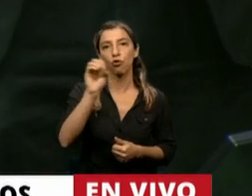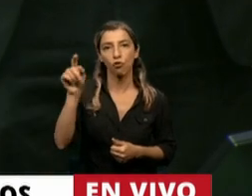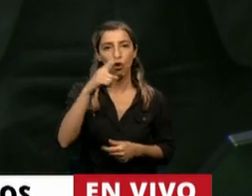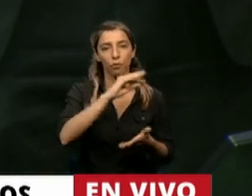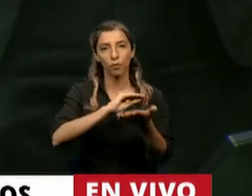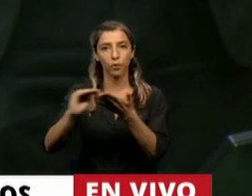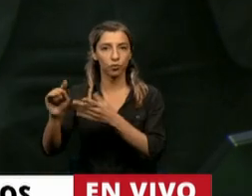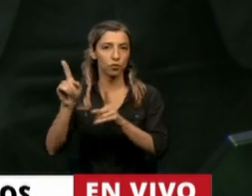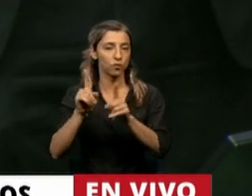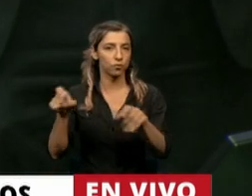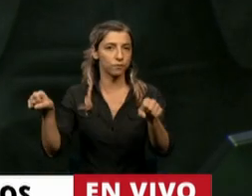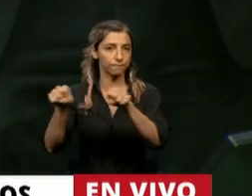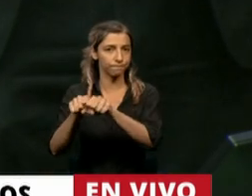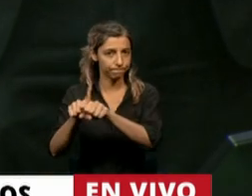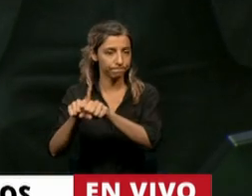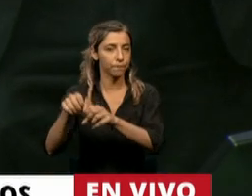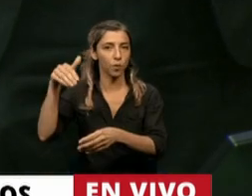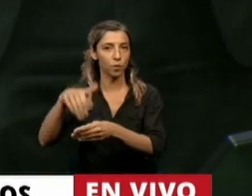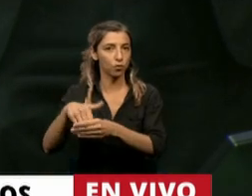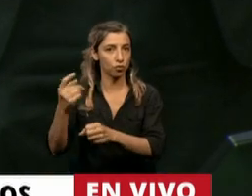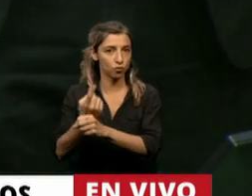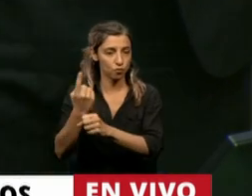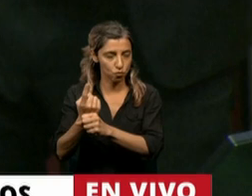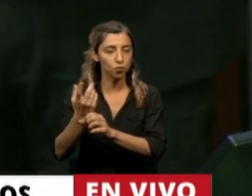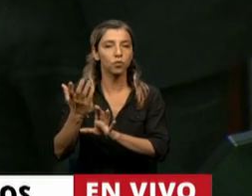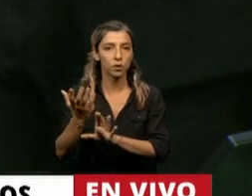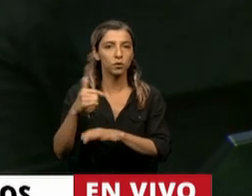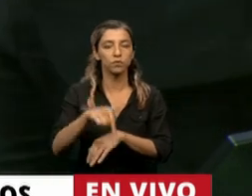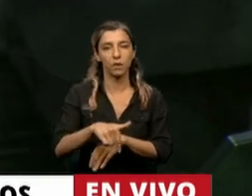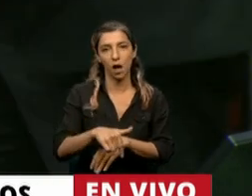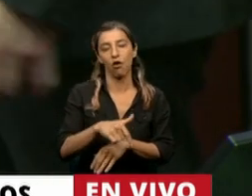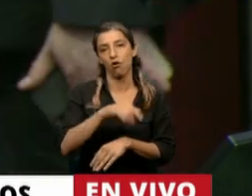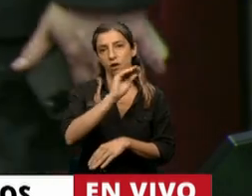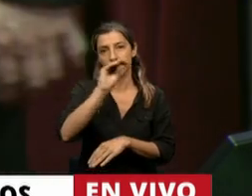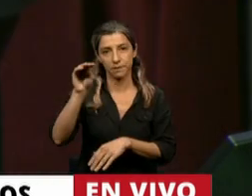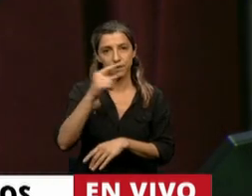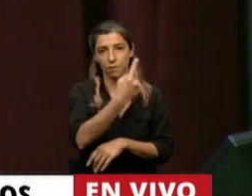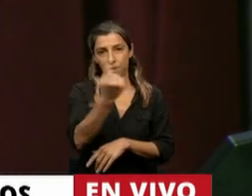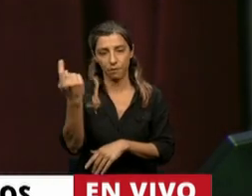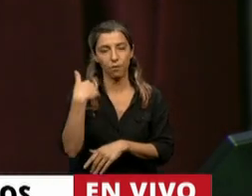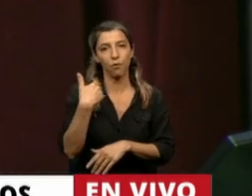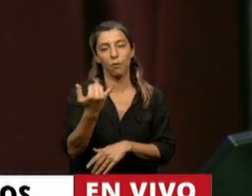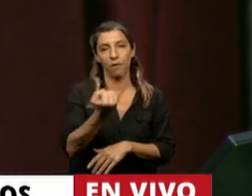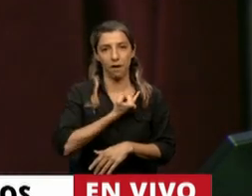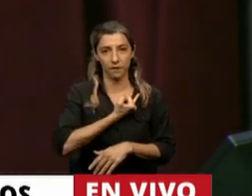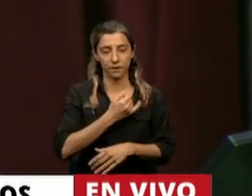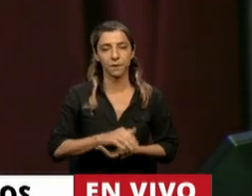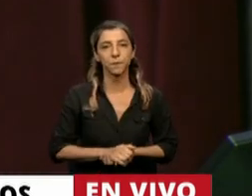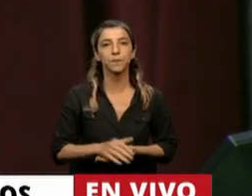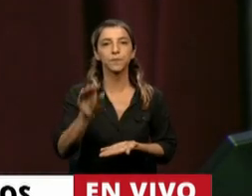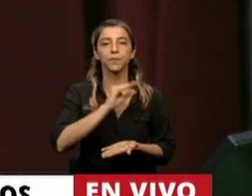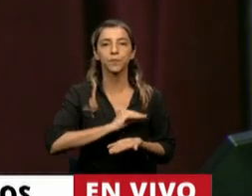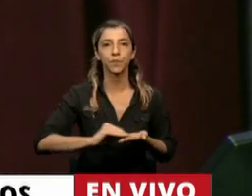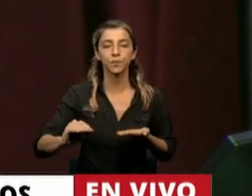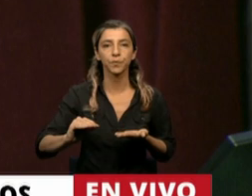no pudieron hacer emisión del voto válido por bpn diputado